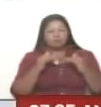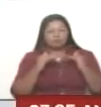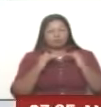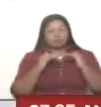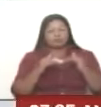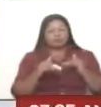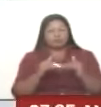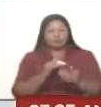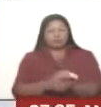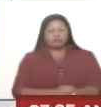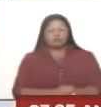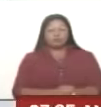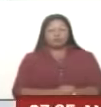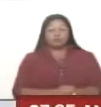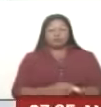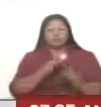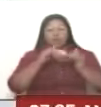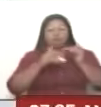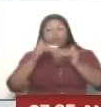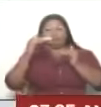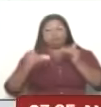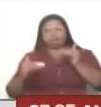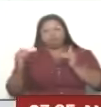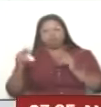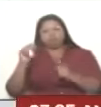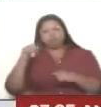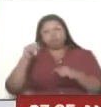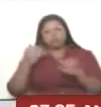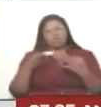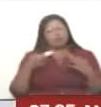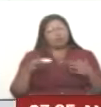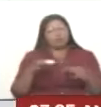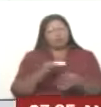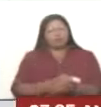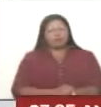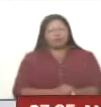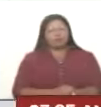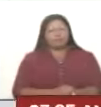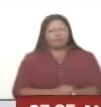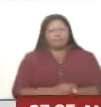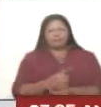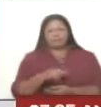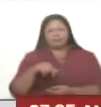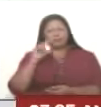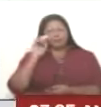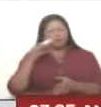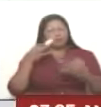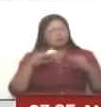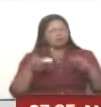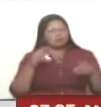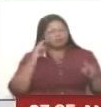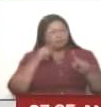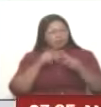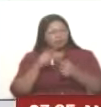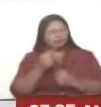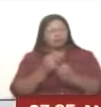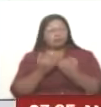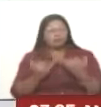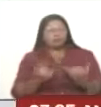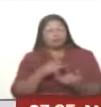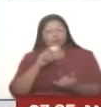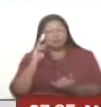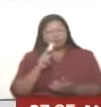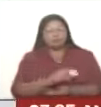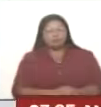estabilidad. Que hay fluctuación, por supuesto que claro, hay fluctuación. Claro. Todavía no estamos en las condiciones de solidez económica